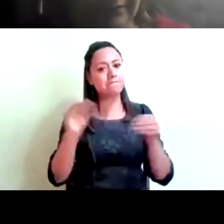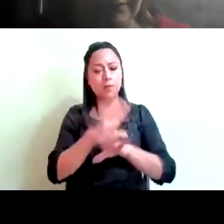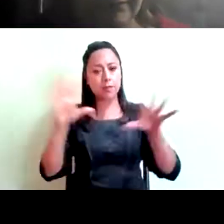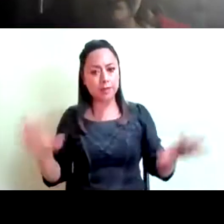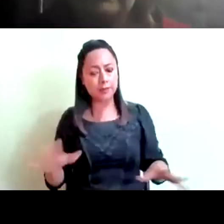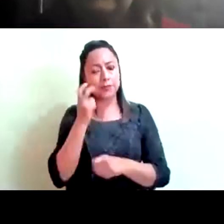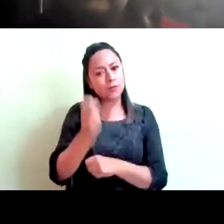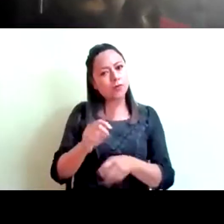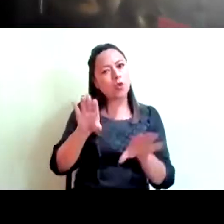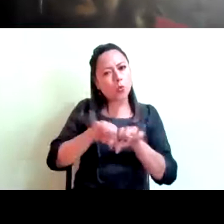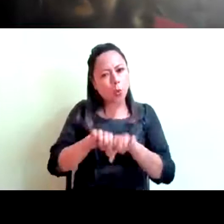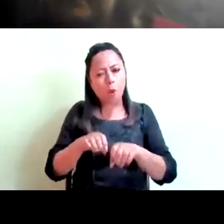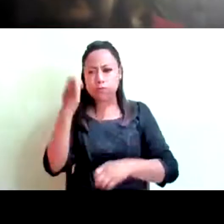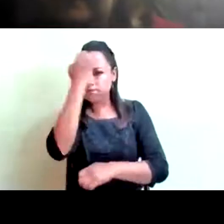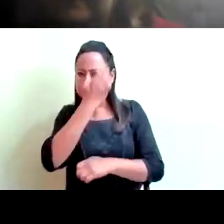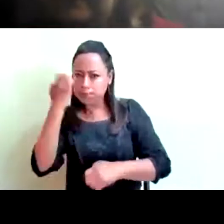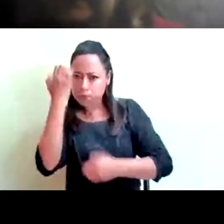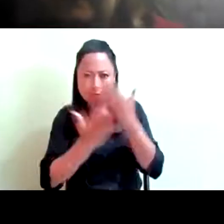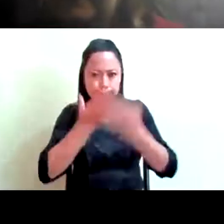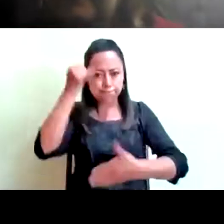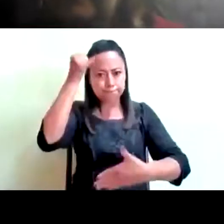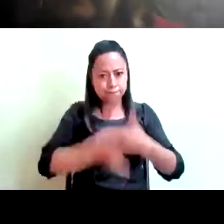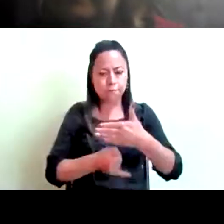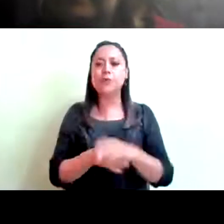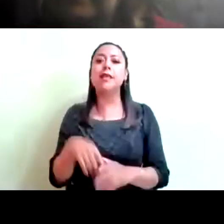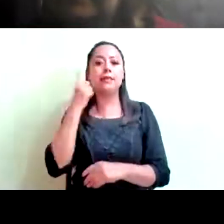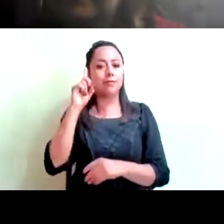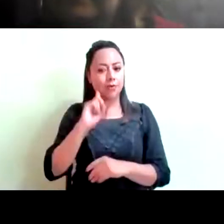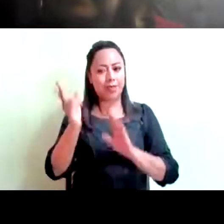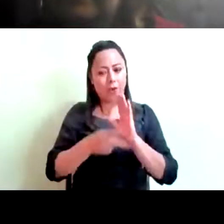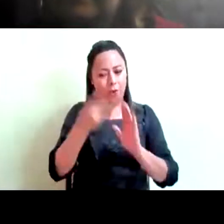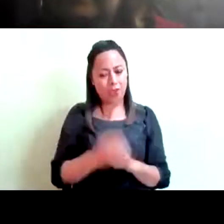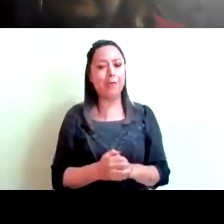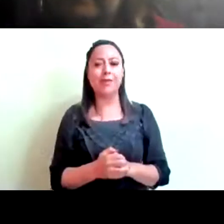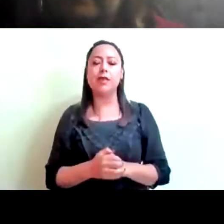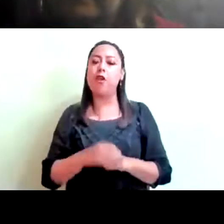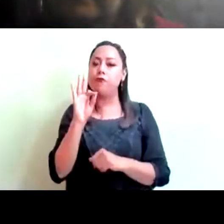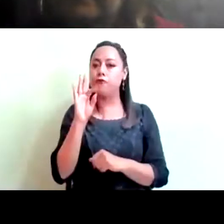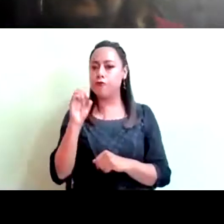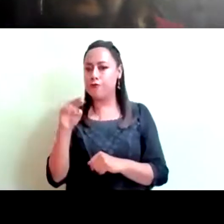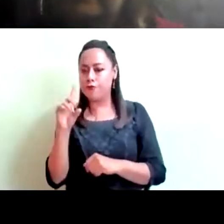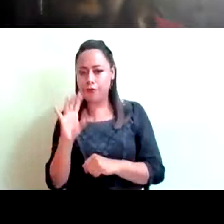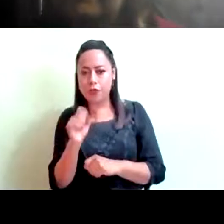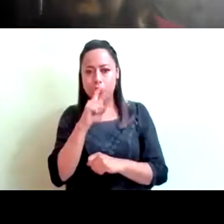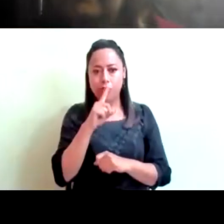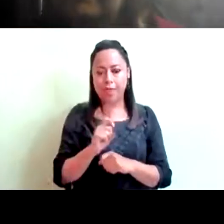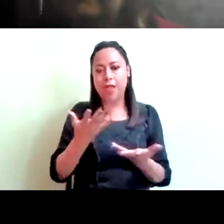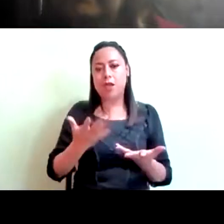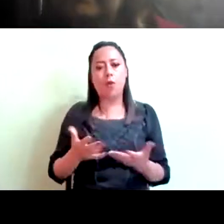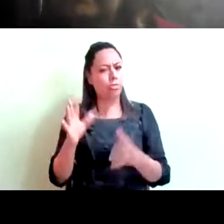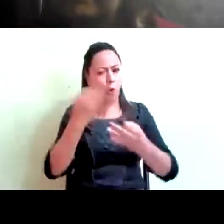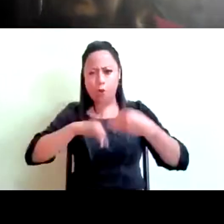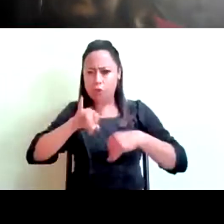un análisis a profundidad. Y diputada, de nuevo, de parte del Fondo de Agua de la Ciudad de México, de Agua Capital, con todo el interés de sumar esfuerzos en